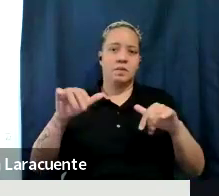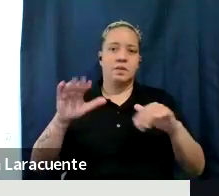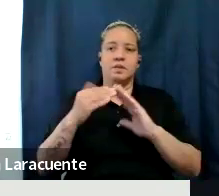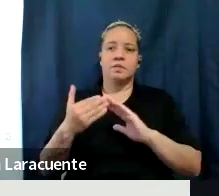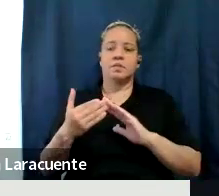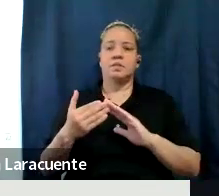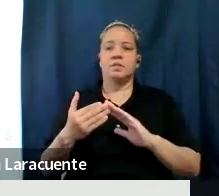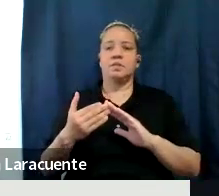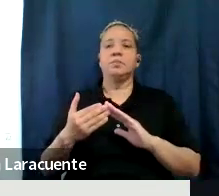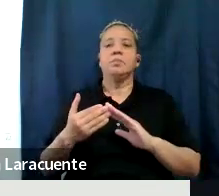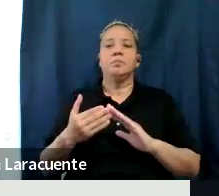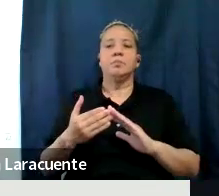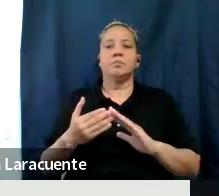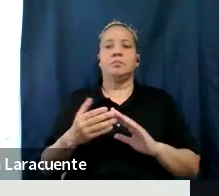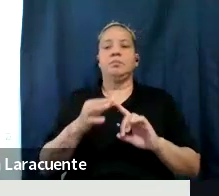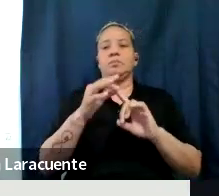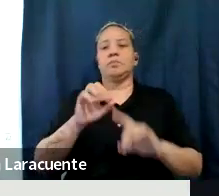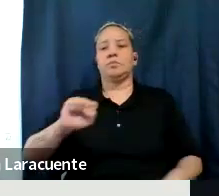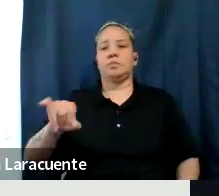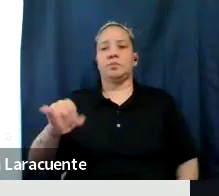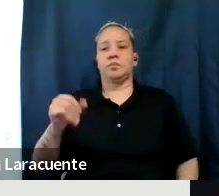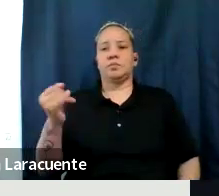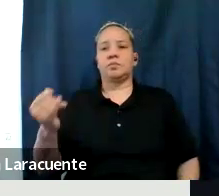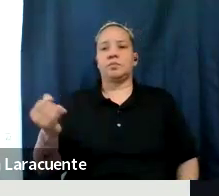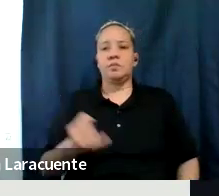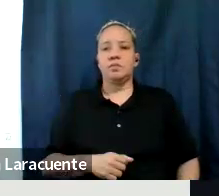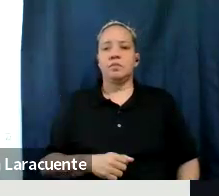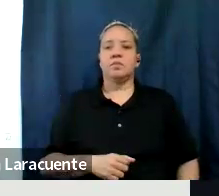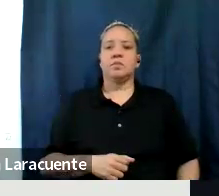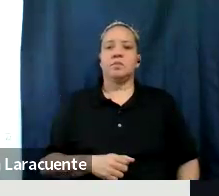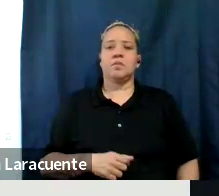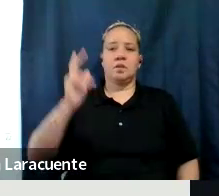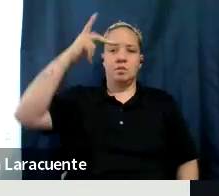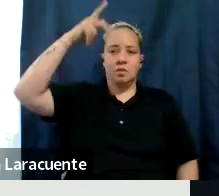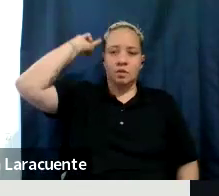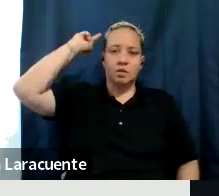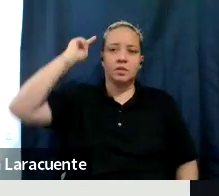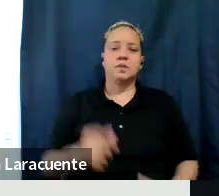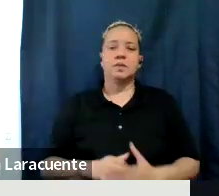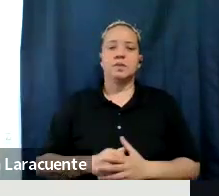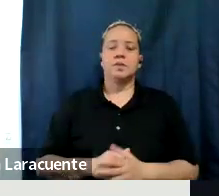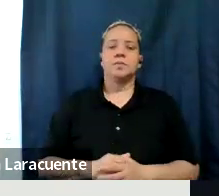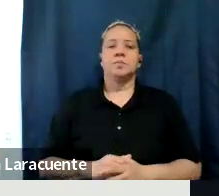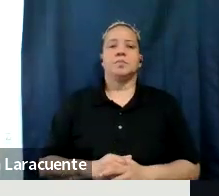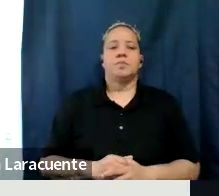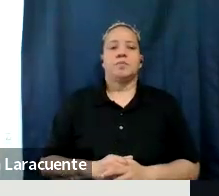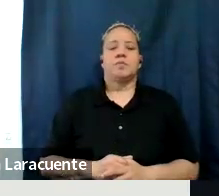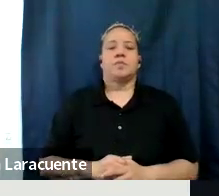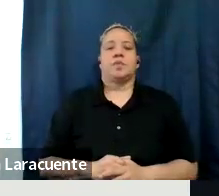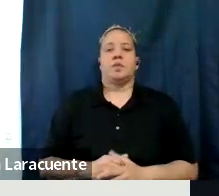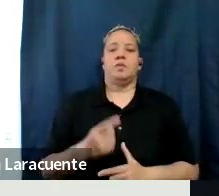sobre todo en San Juan de Puerto Rico y en Ponce. Pues bien, Verdad es una de las 2